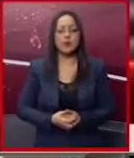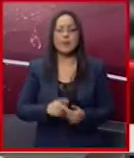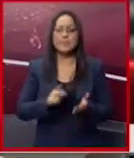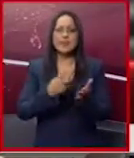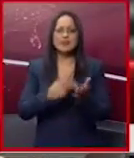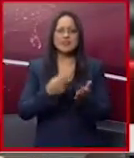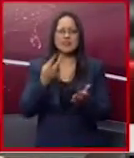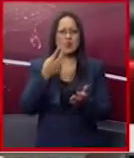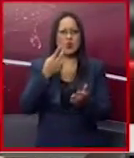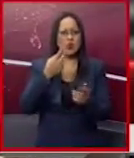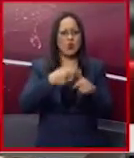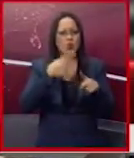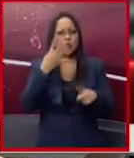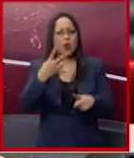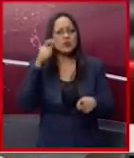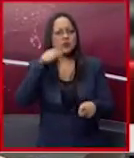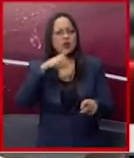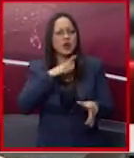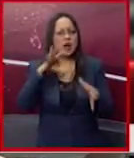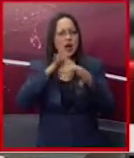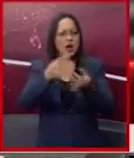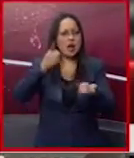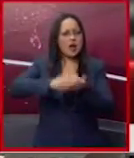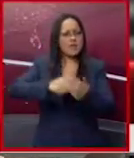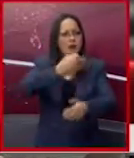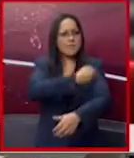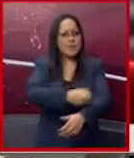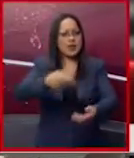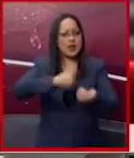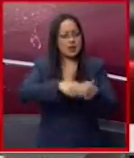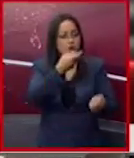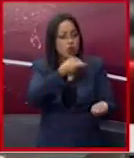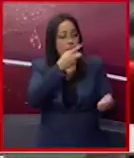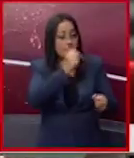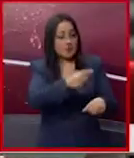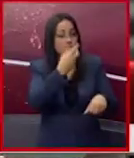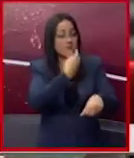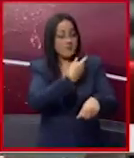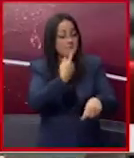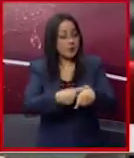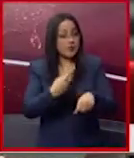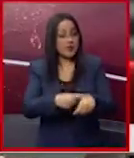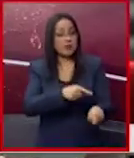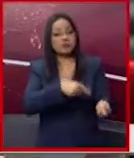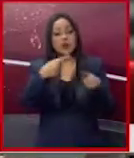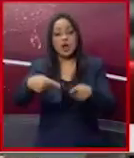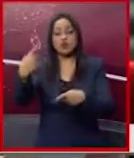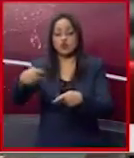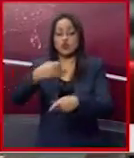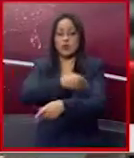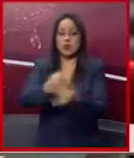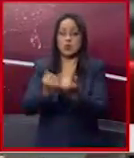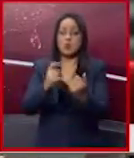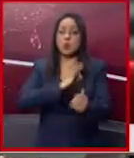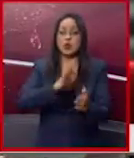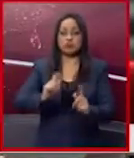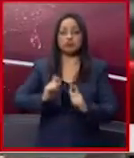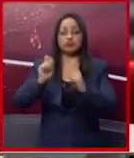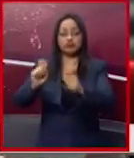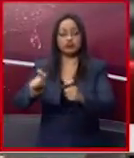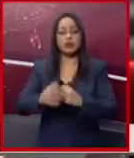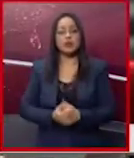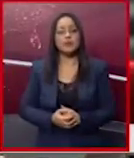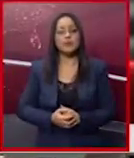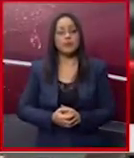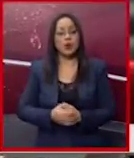por 4 cuando hay antecedentes familiares de la enfermedad. El ejercicio sistemático y una